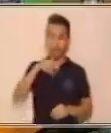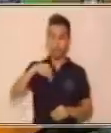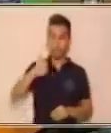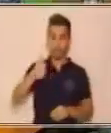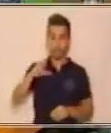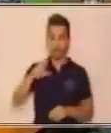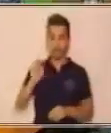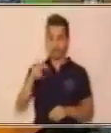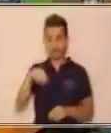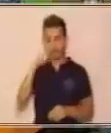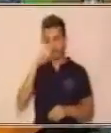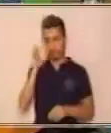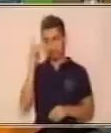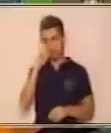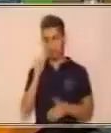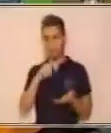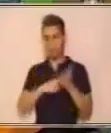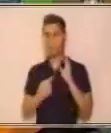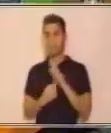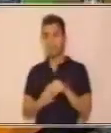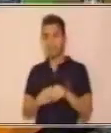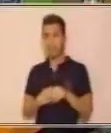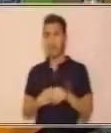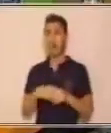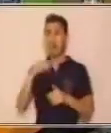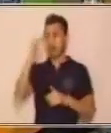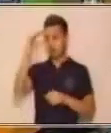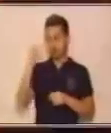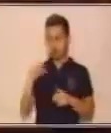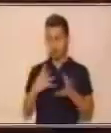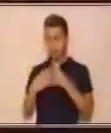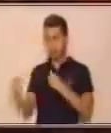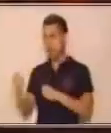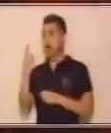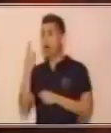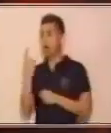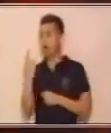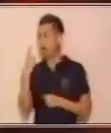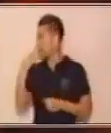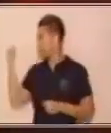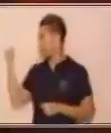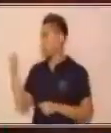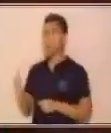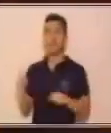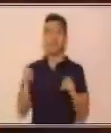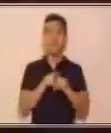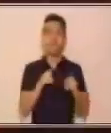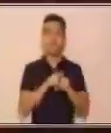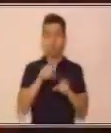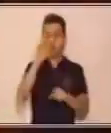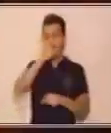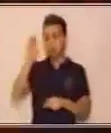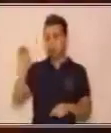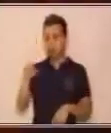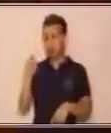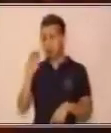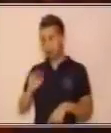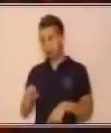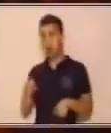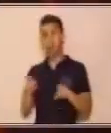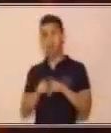sobre A, que es igual a 1. Esta fracción tiene el mismo numerador y el mismo denominador, es